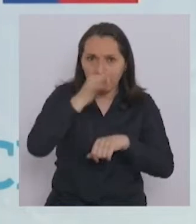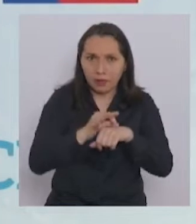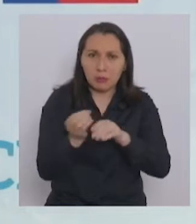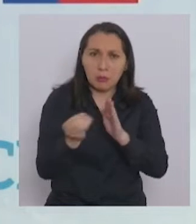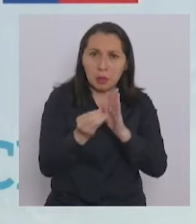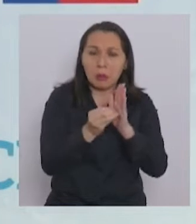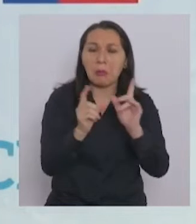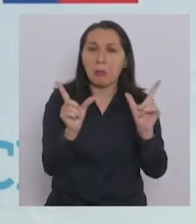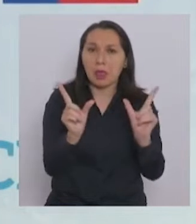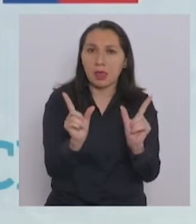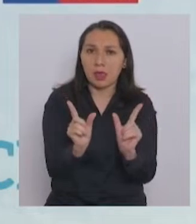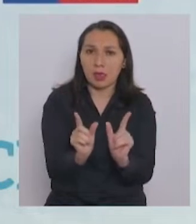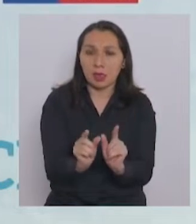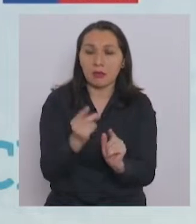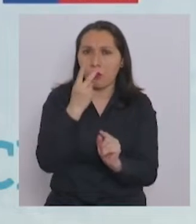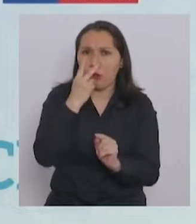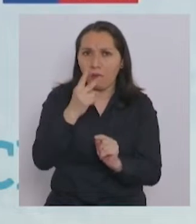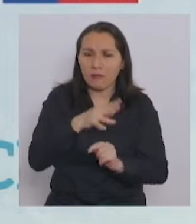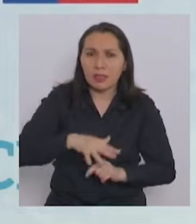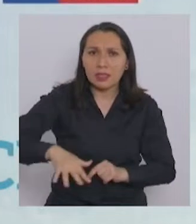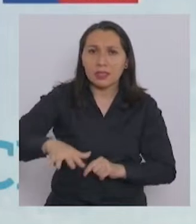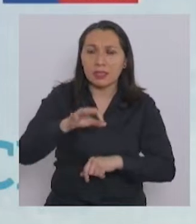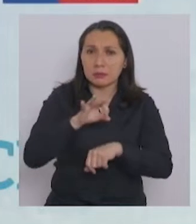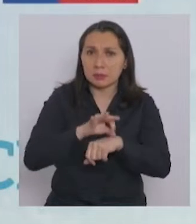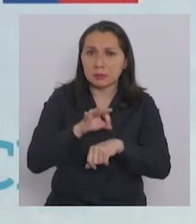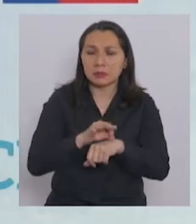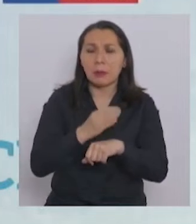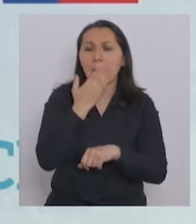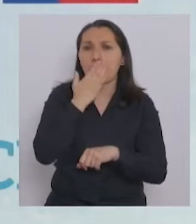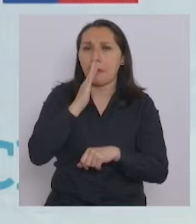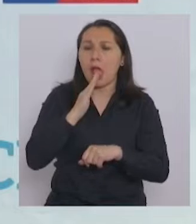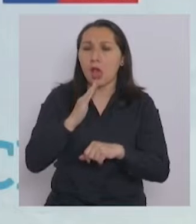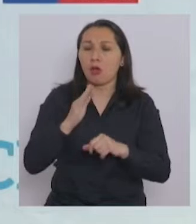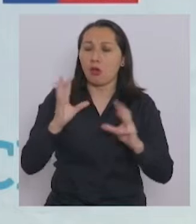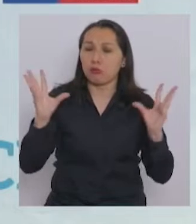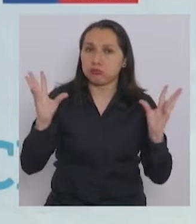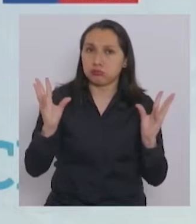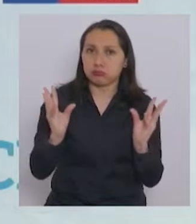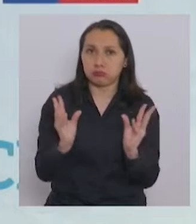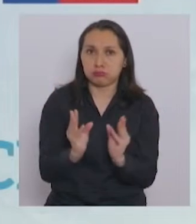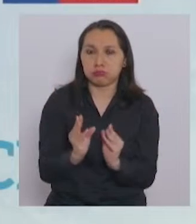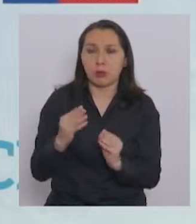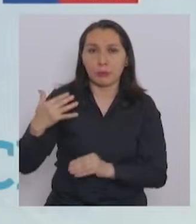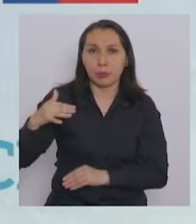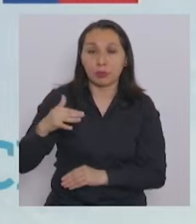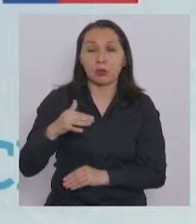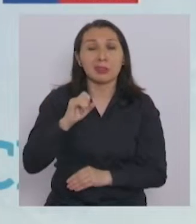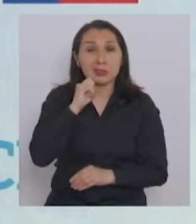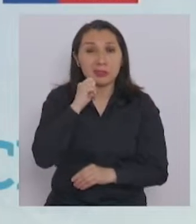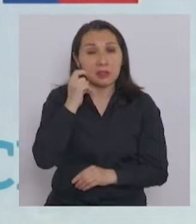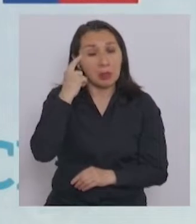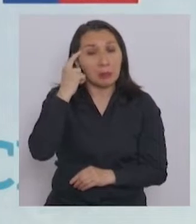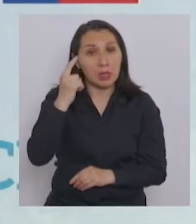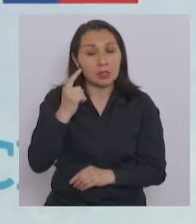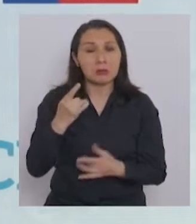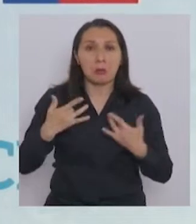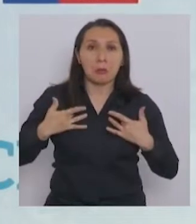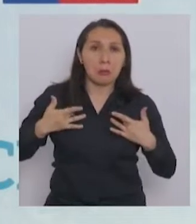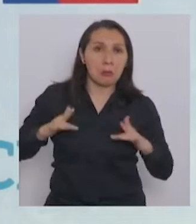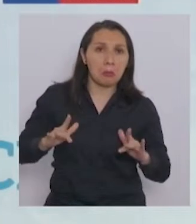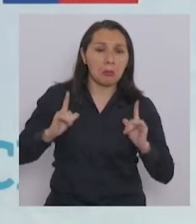dando cuenta de un escenario epidemiológico que ha mejorado ostensiblemente. Lo que no quiere decir que nos podemos